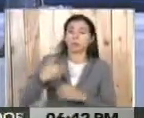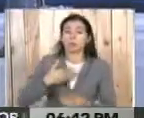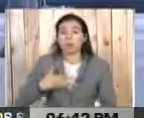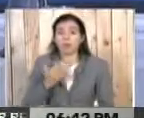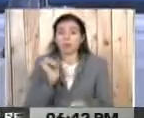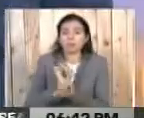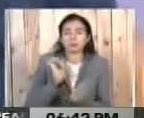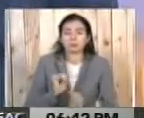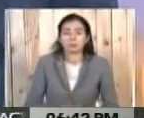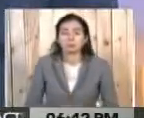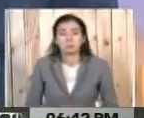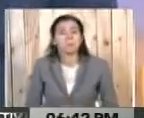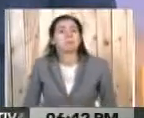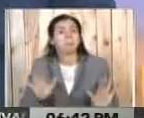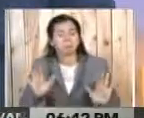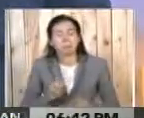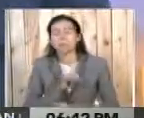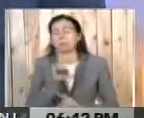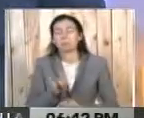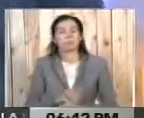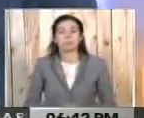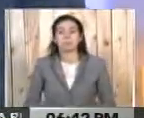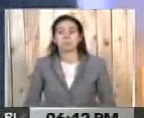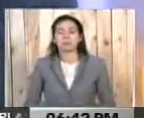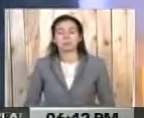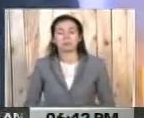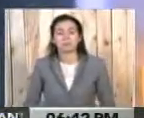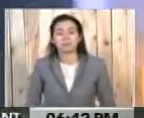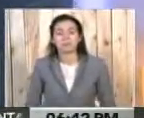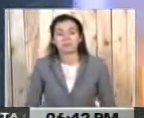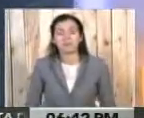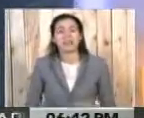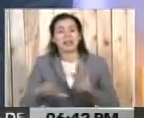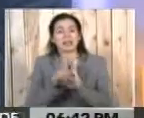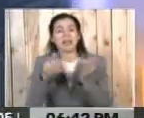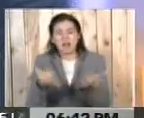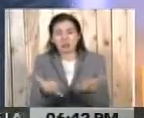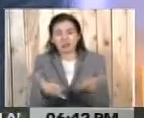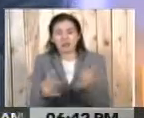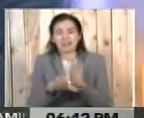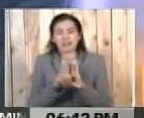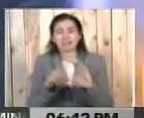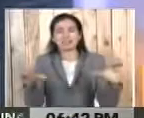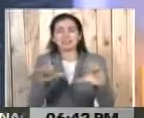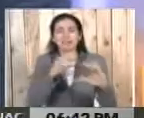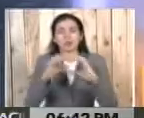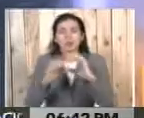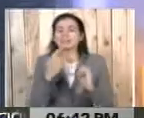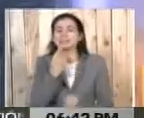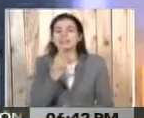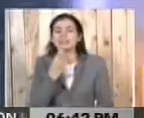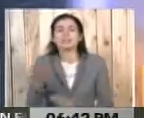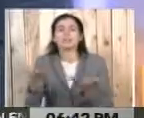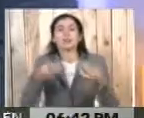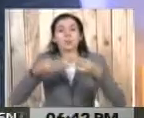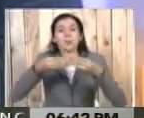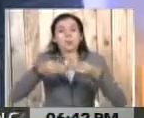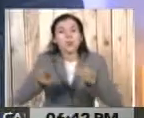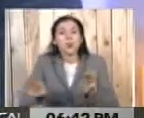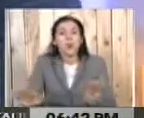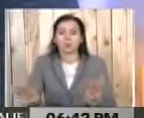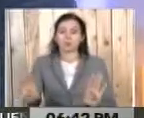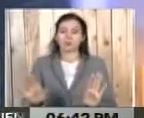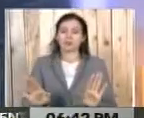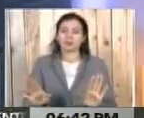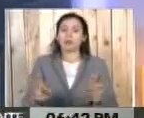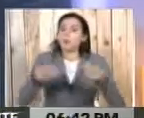dejar pasar a un auditor de la Asamblea Nacional. No existe fiscalía, no existe ministerio público. Pero fíjate algo, la ley actual dice que las telecomunicaciones son un servicio público.